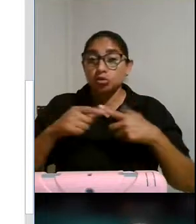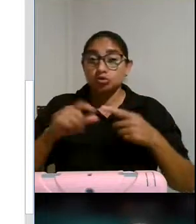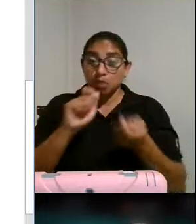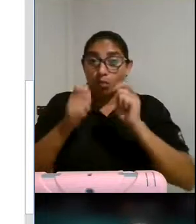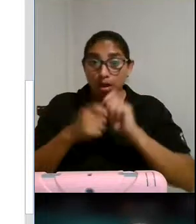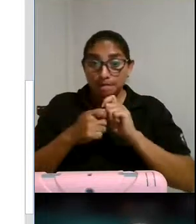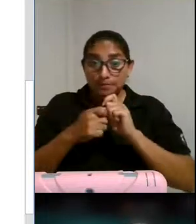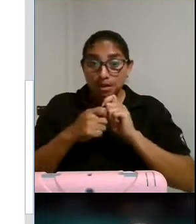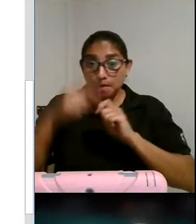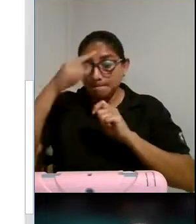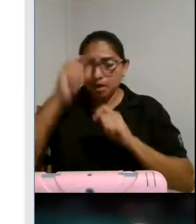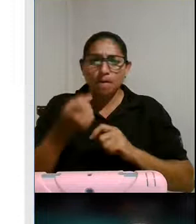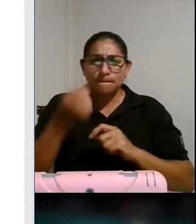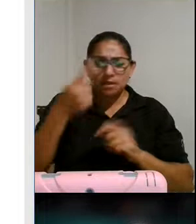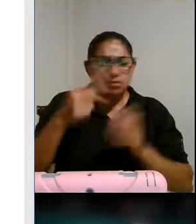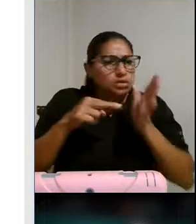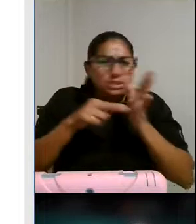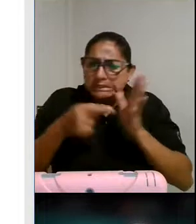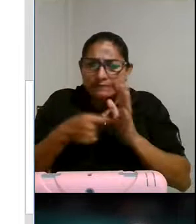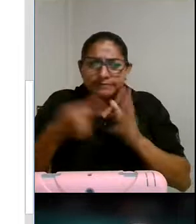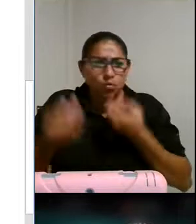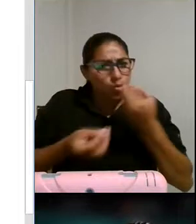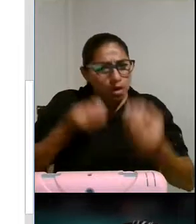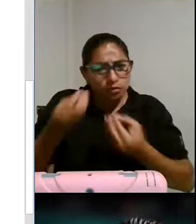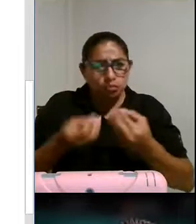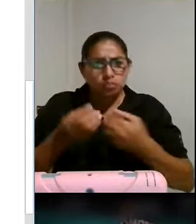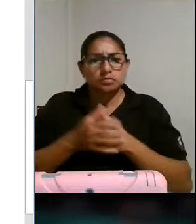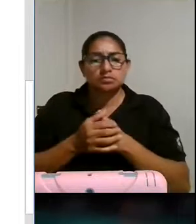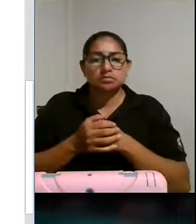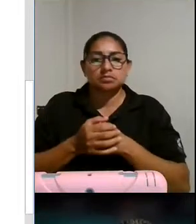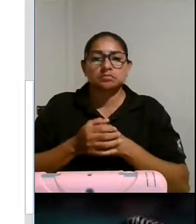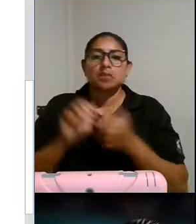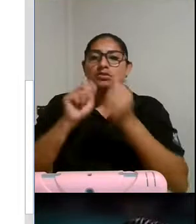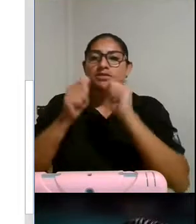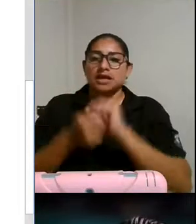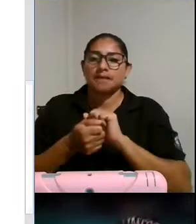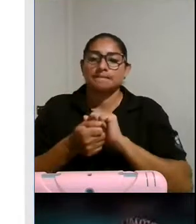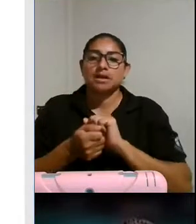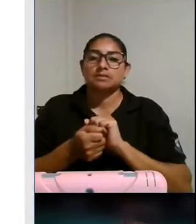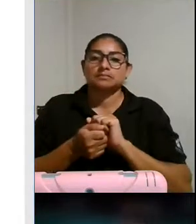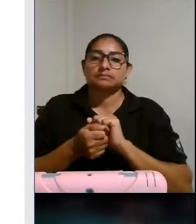para que entendamos qué es lo que estamos haciendo, cambiamos esto por